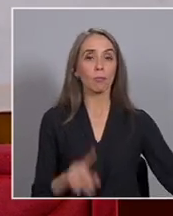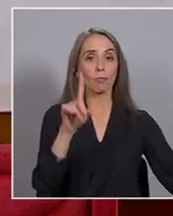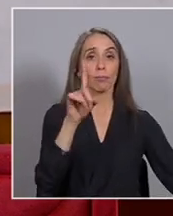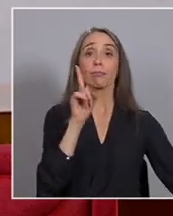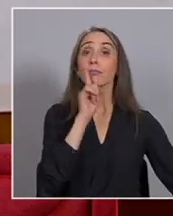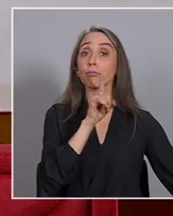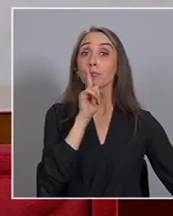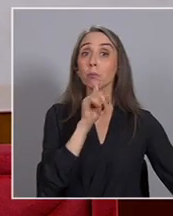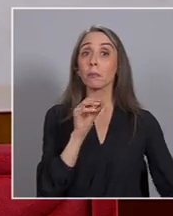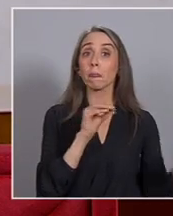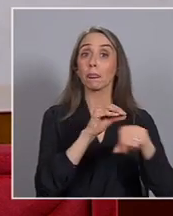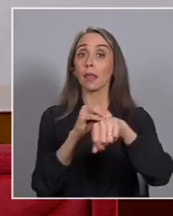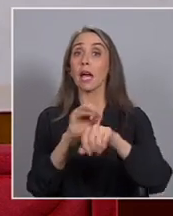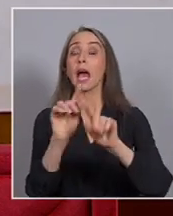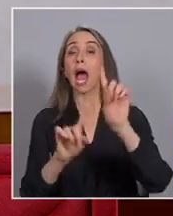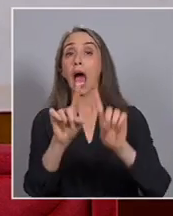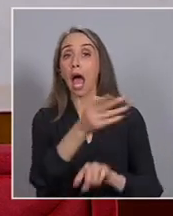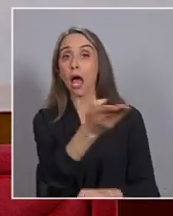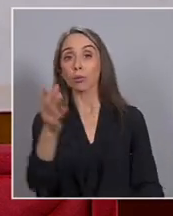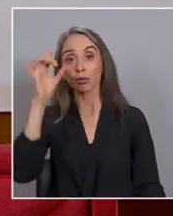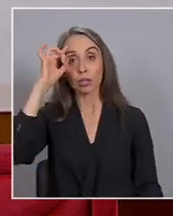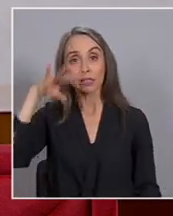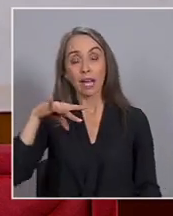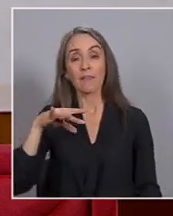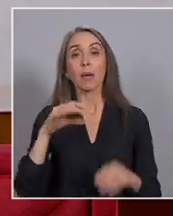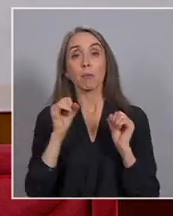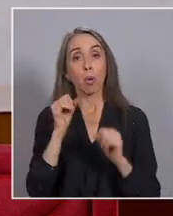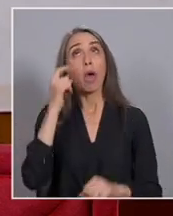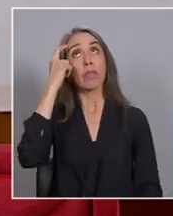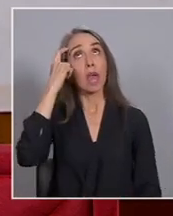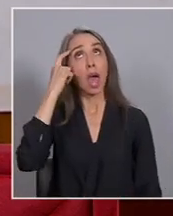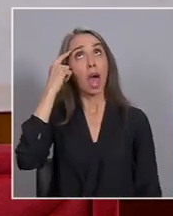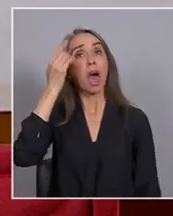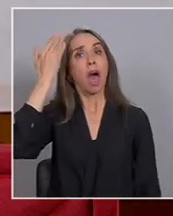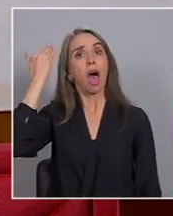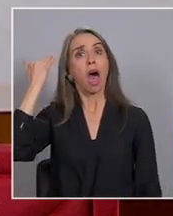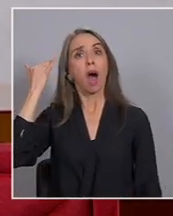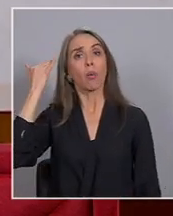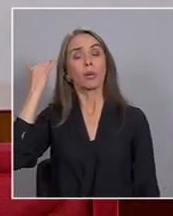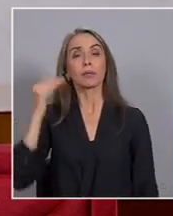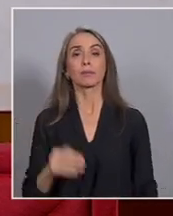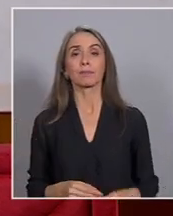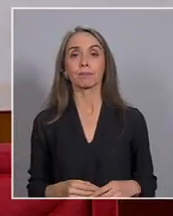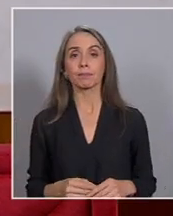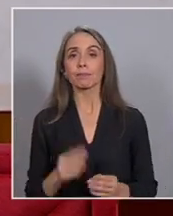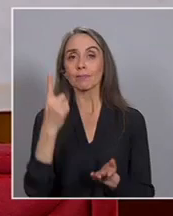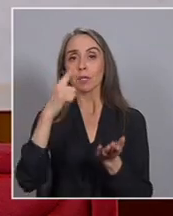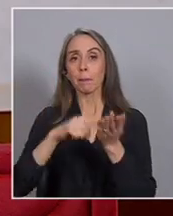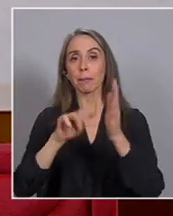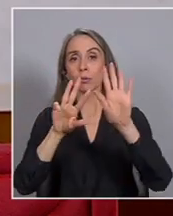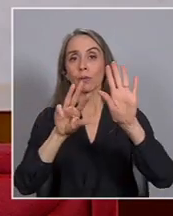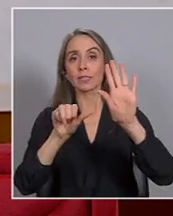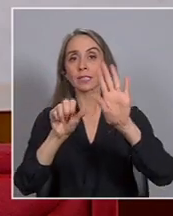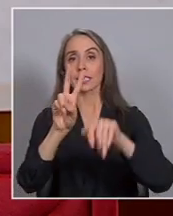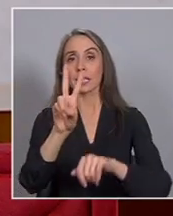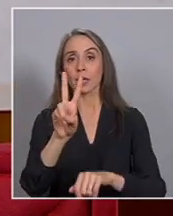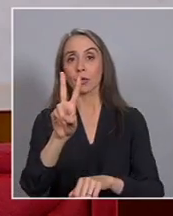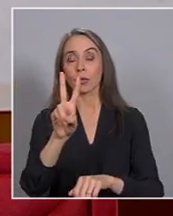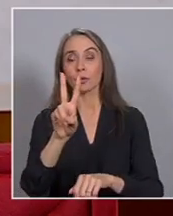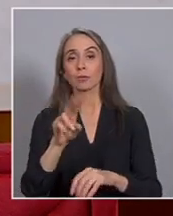Ustedes saben, quizás algunos de los presentes podrían todavía acordarse, que en